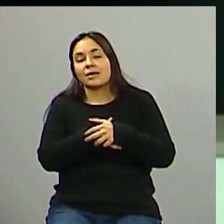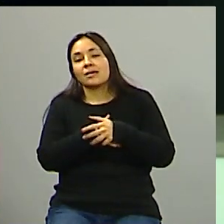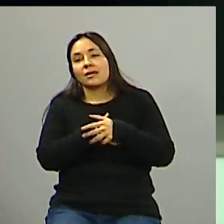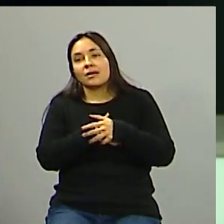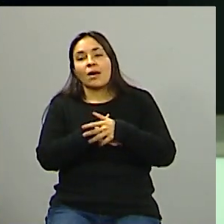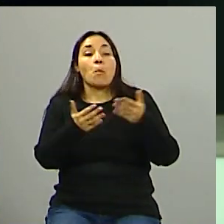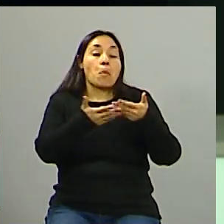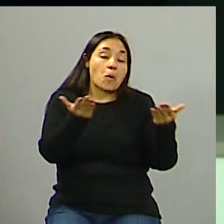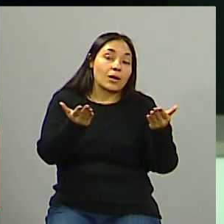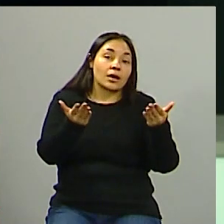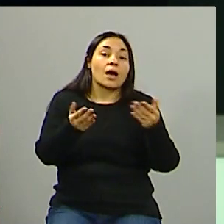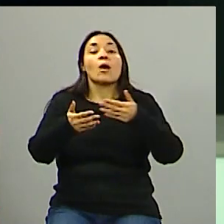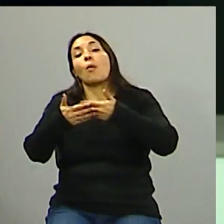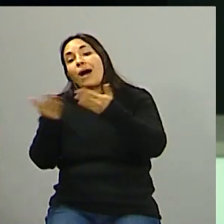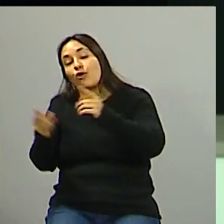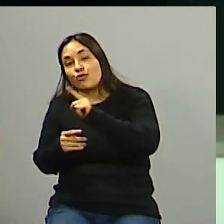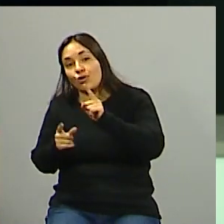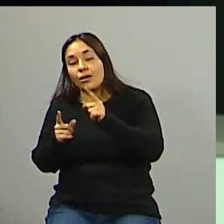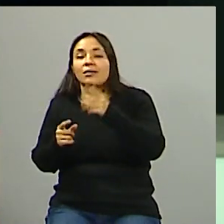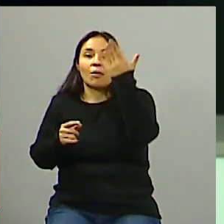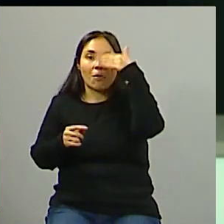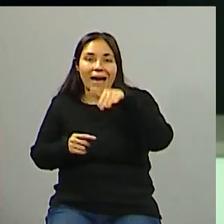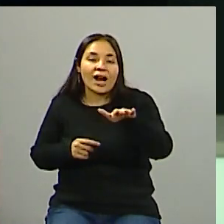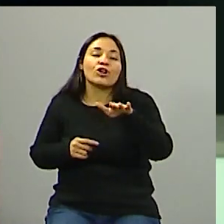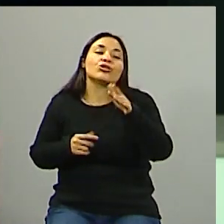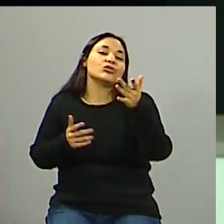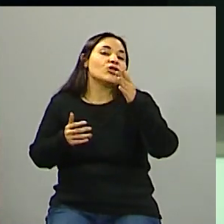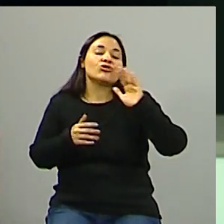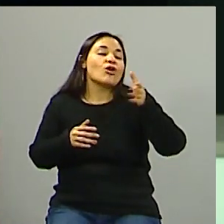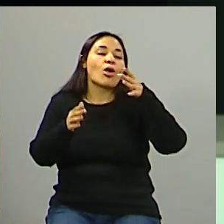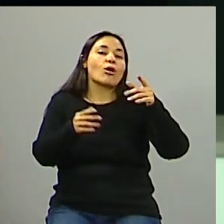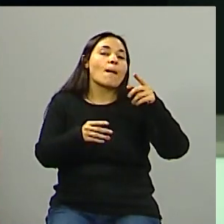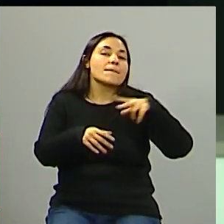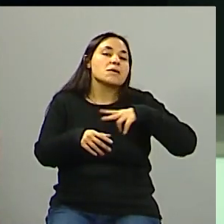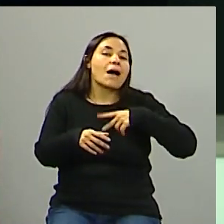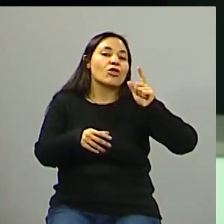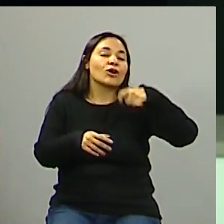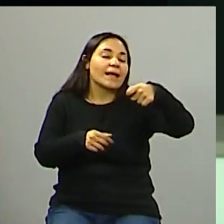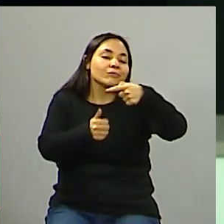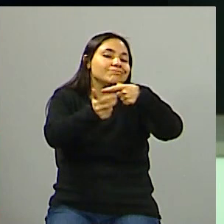no públicas, digamos, los bancos, las entidades crediticias, financieras y demás, no puede ser que